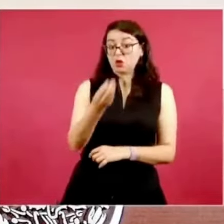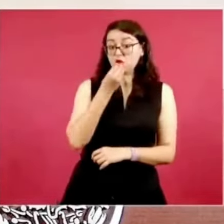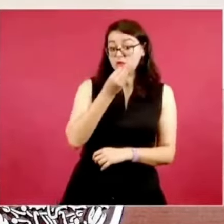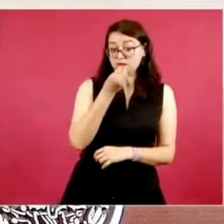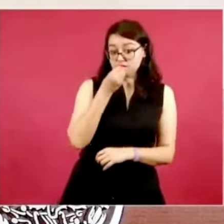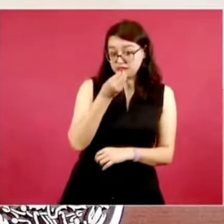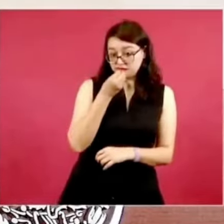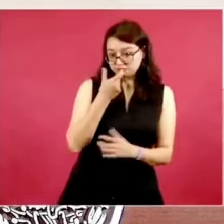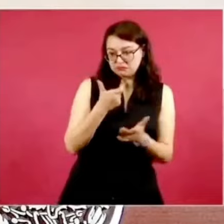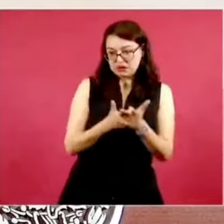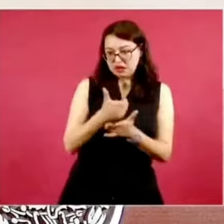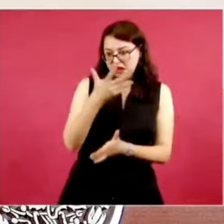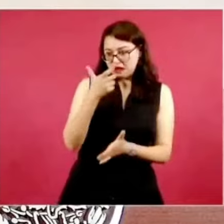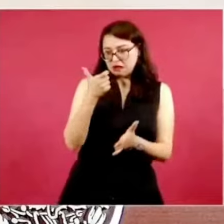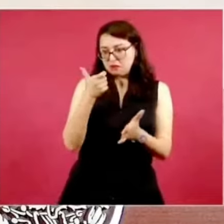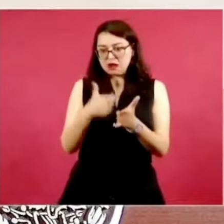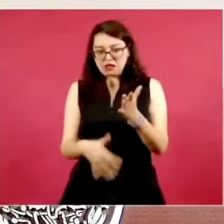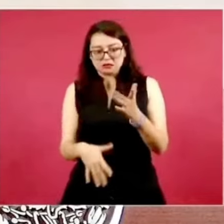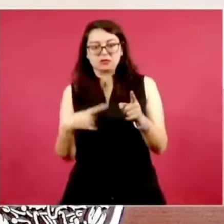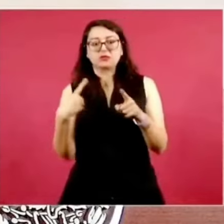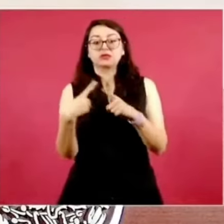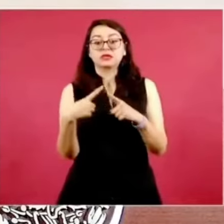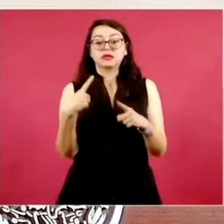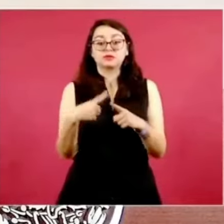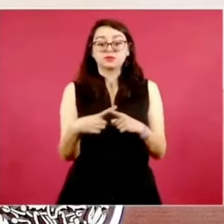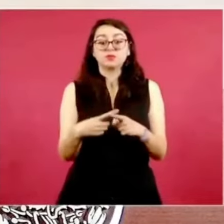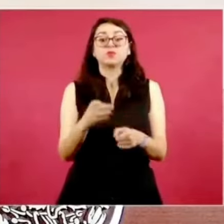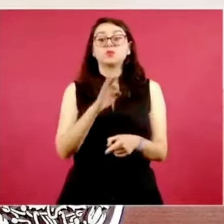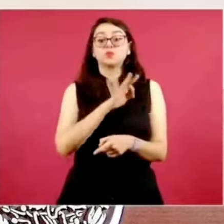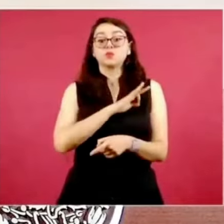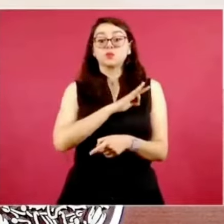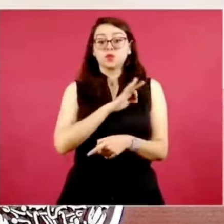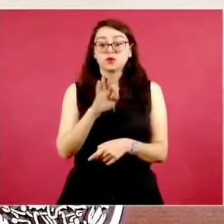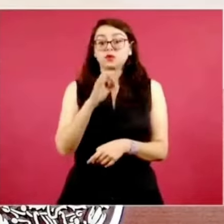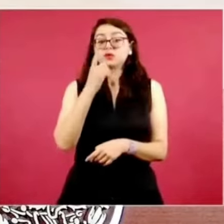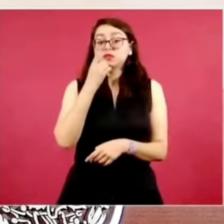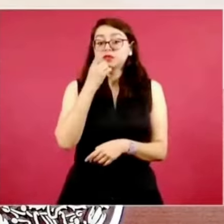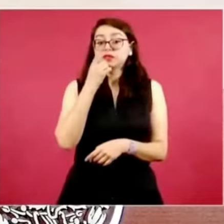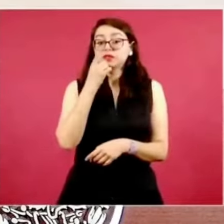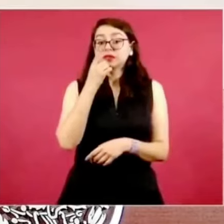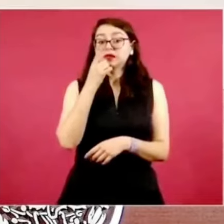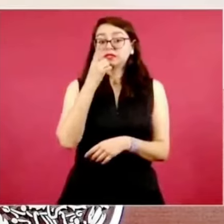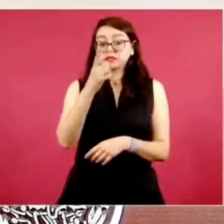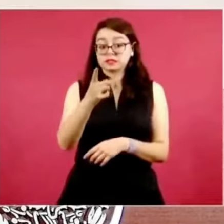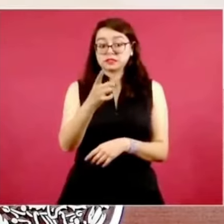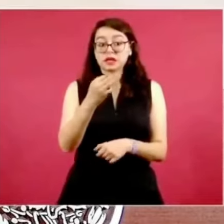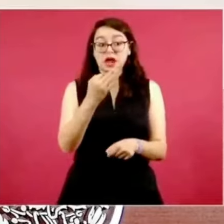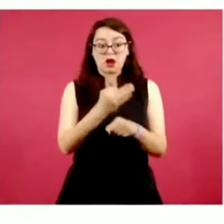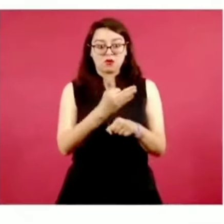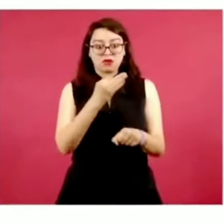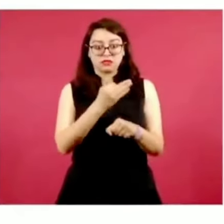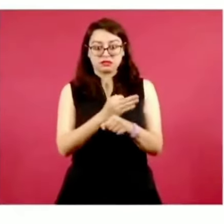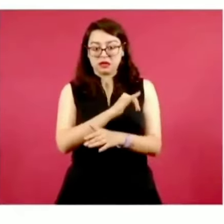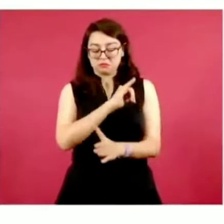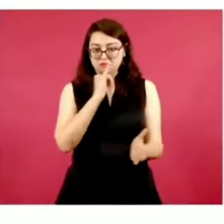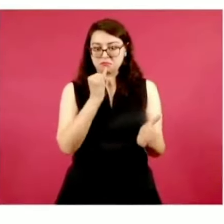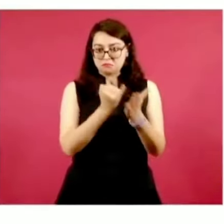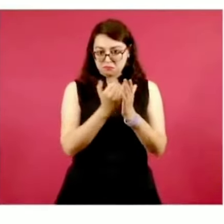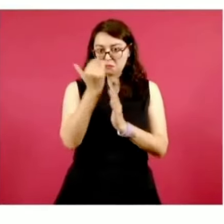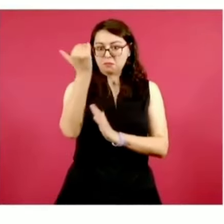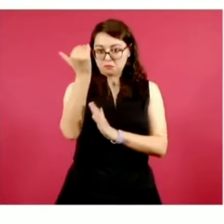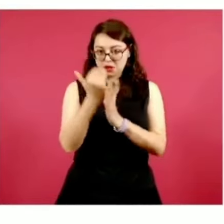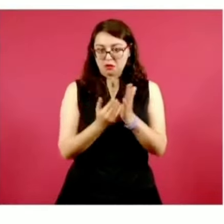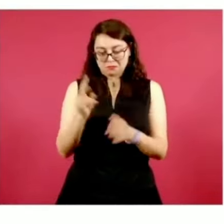quienen los precios de la canasta básica y subrayamos el tope e inflexión a la baja en cuanto al índice Nacional de